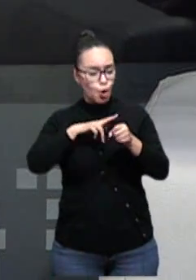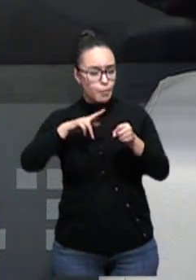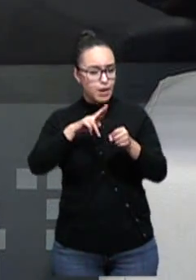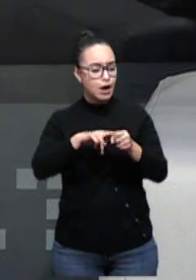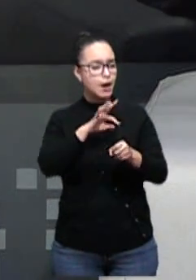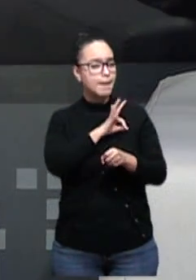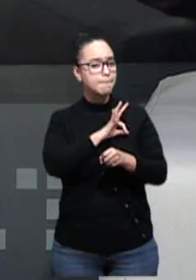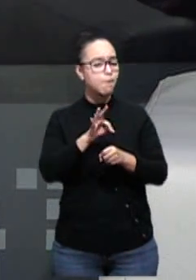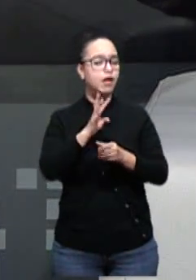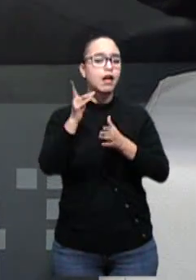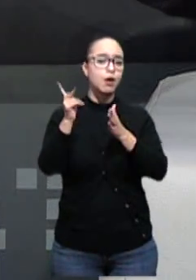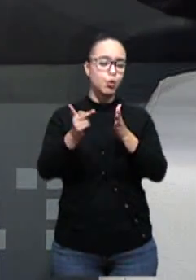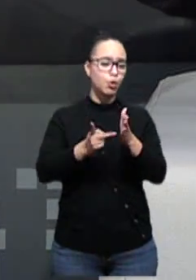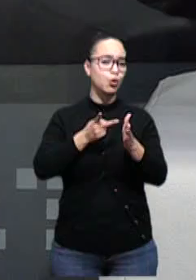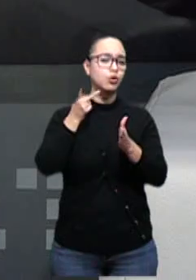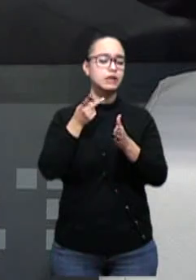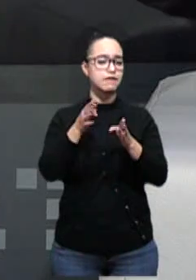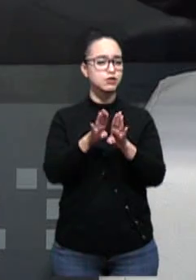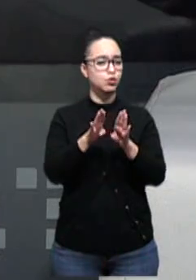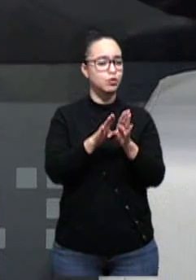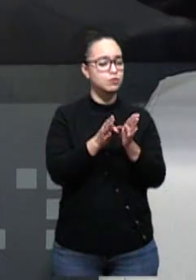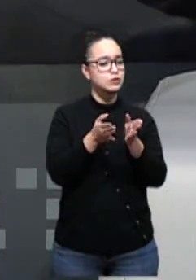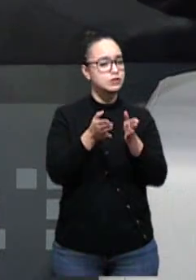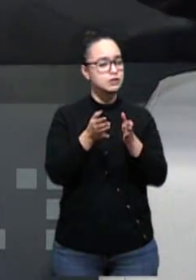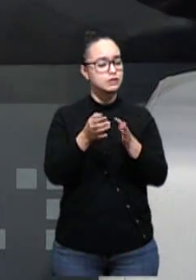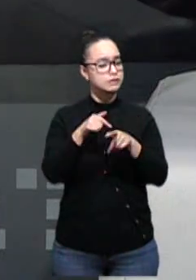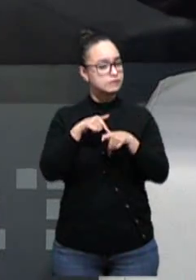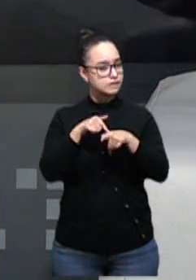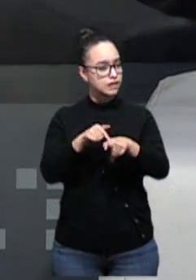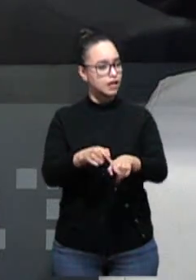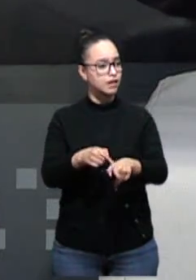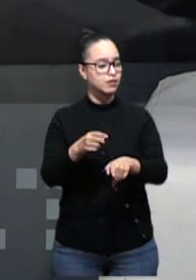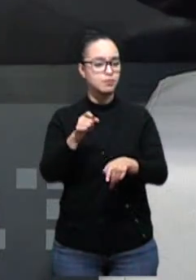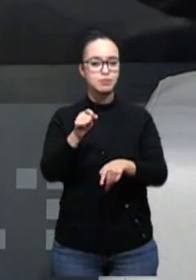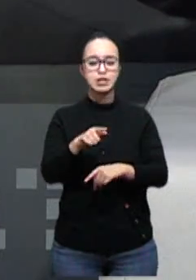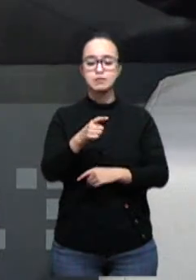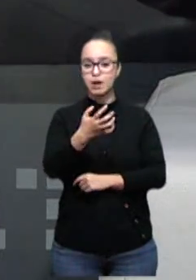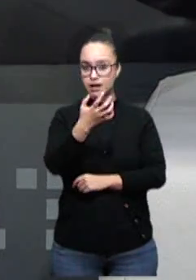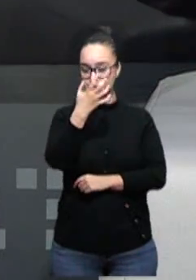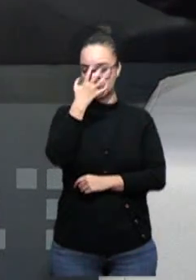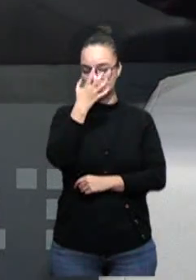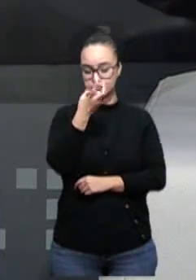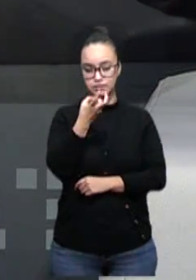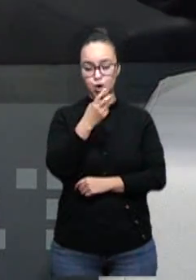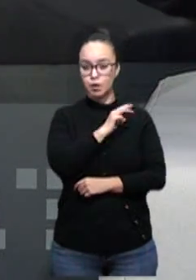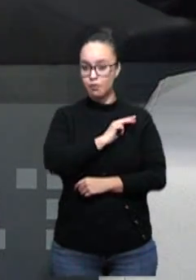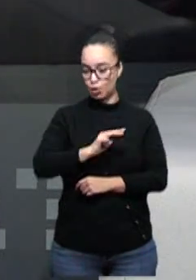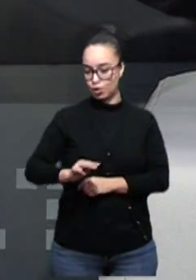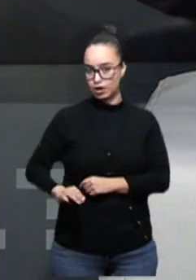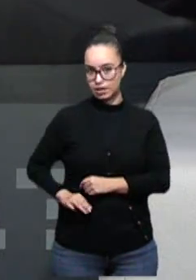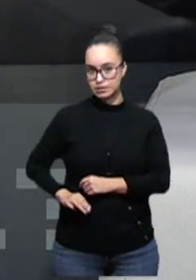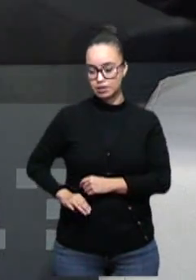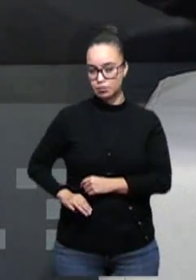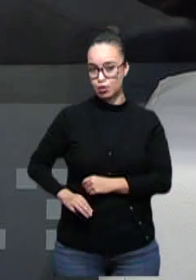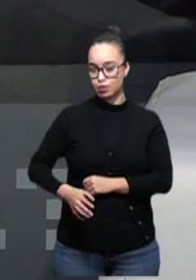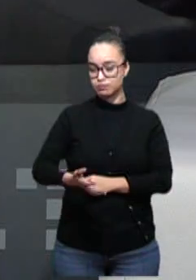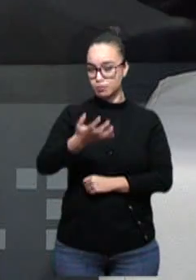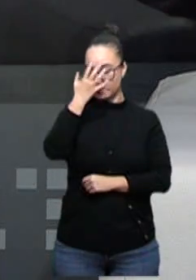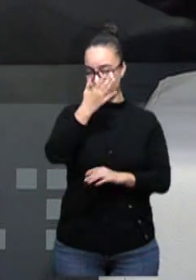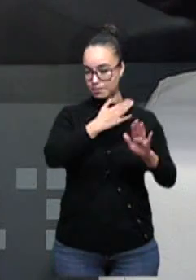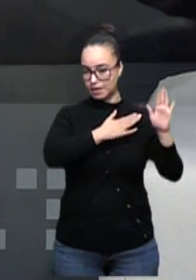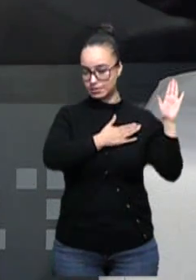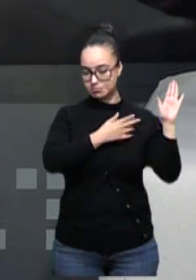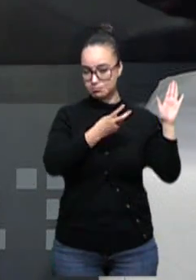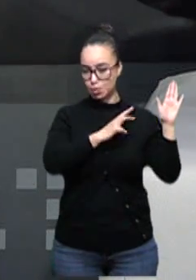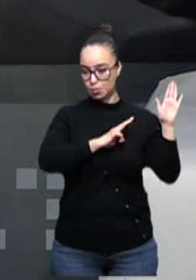retomarse el camino. Y uno de los compromisos que también se escuchó de parte del ayuntamiento de la capital